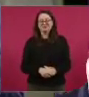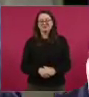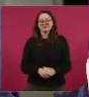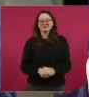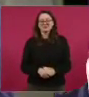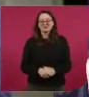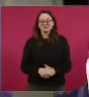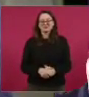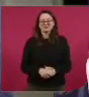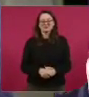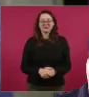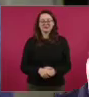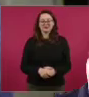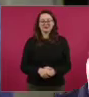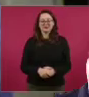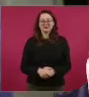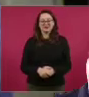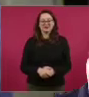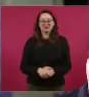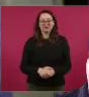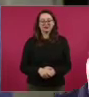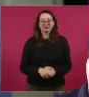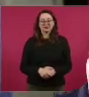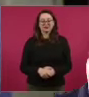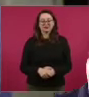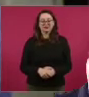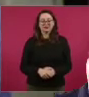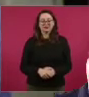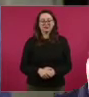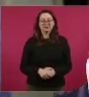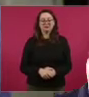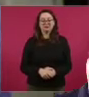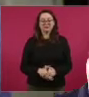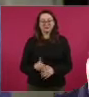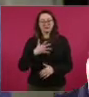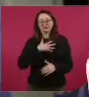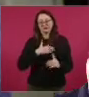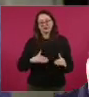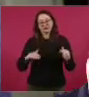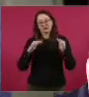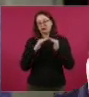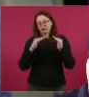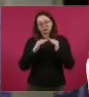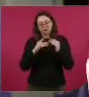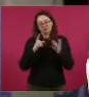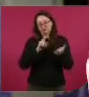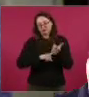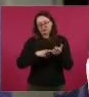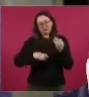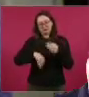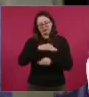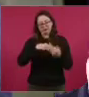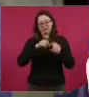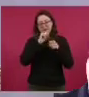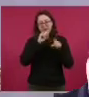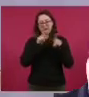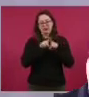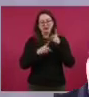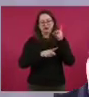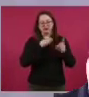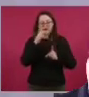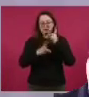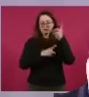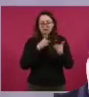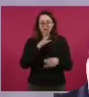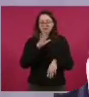y en la casa también se hace deporte. Quien más deporte